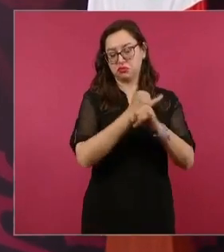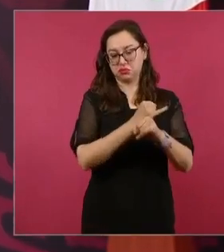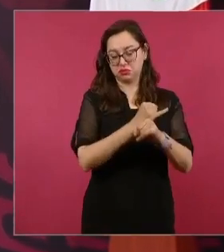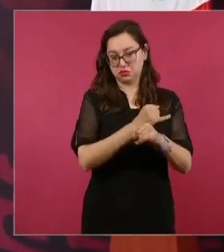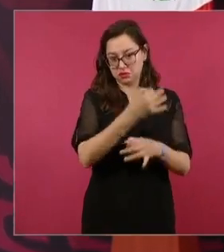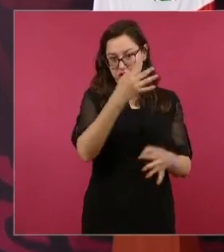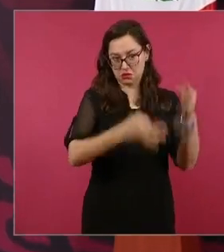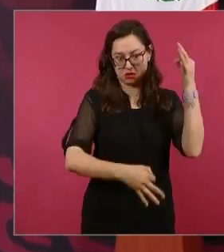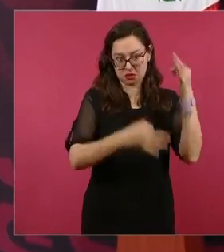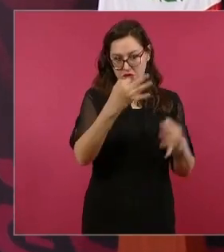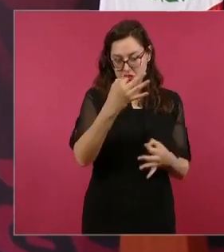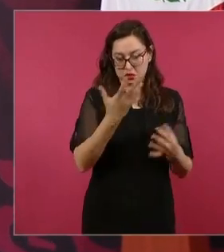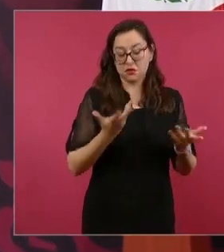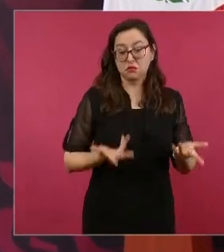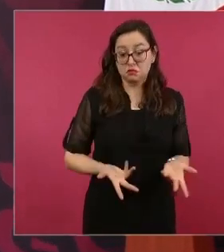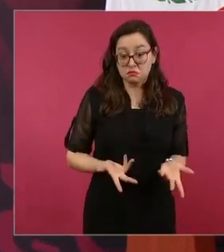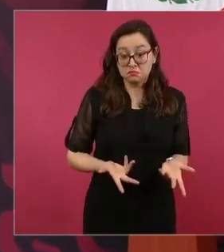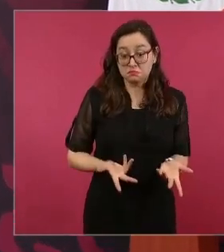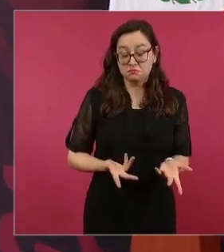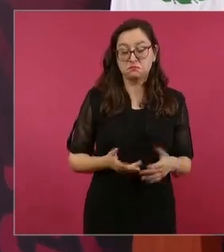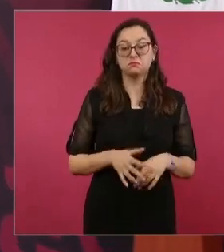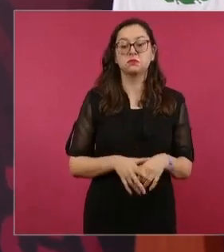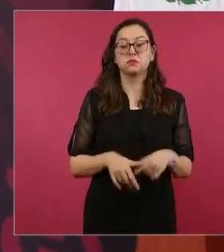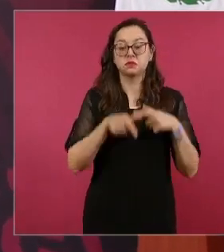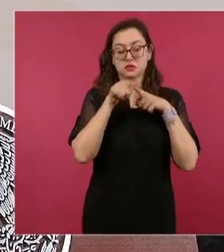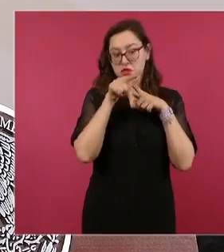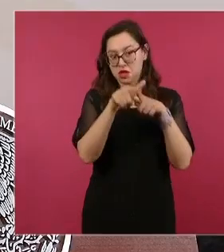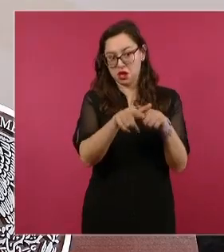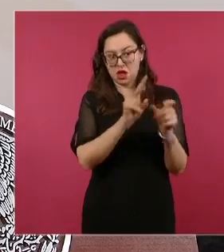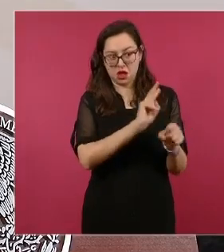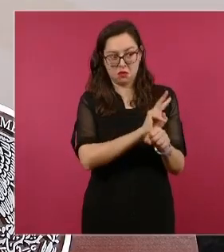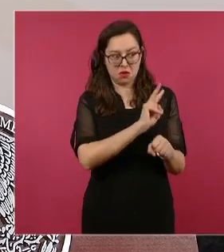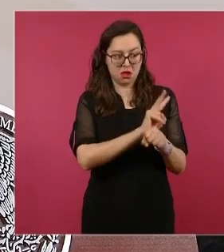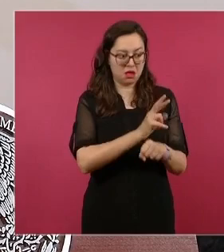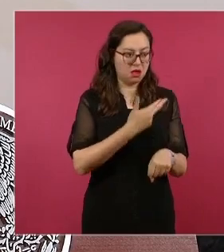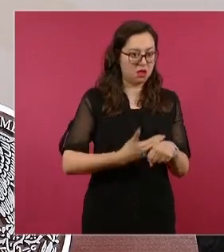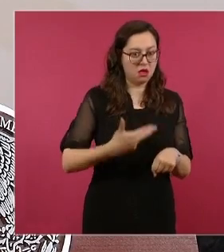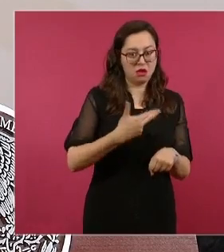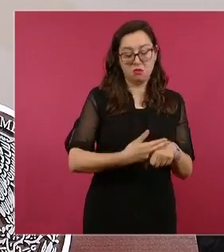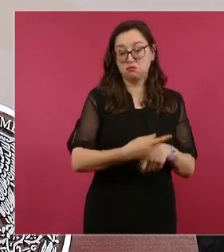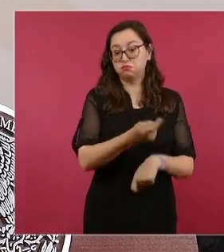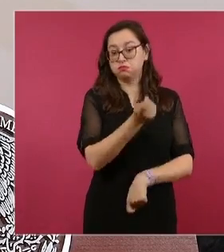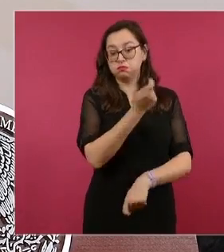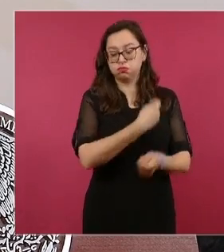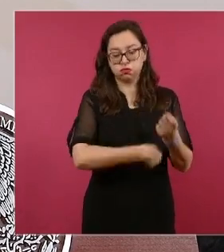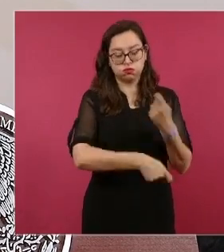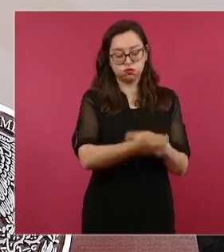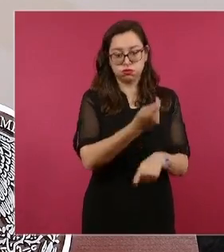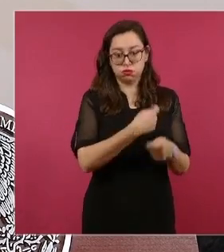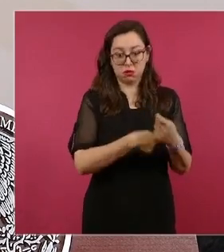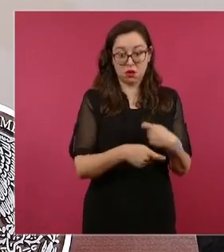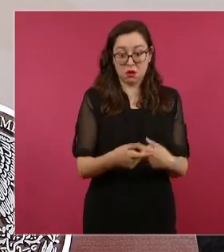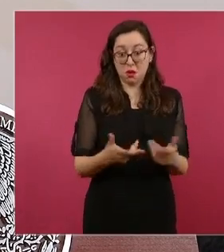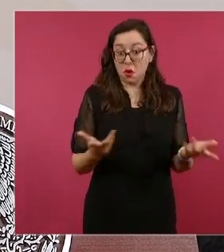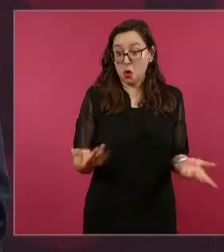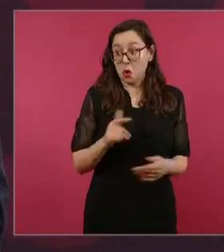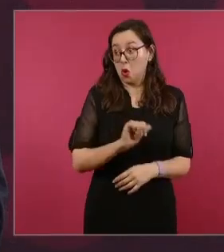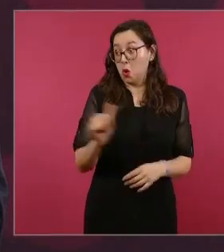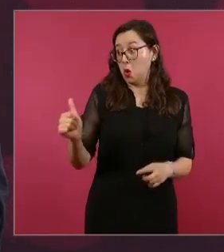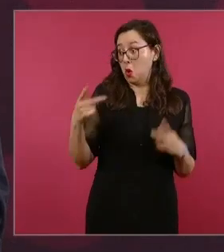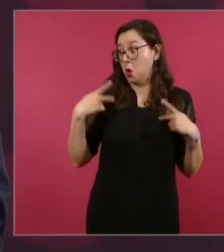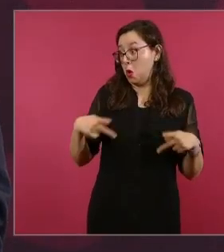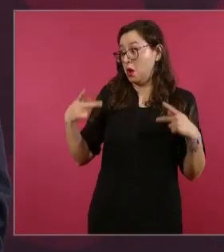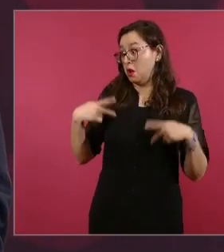vamos a continuar con ese trámite, pero cualquier otra